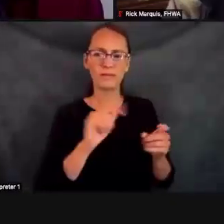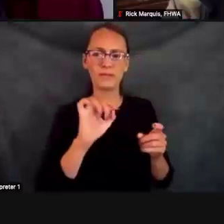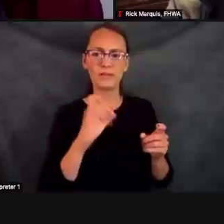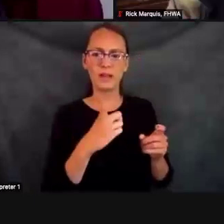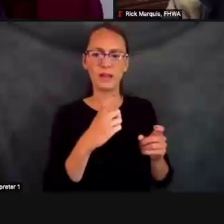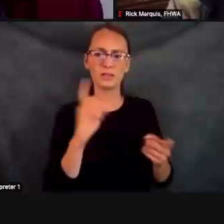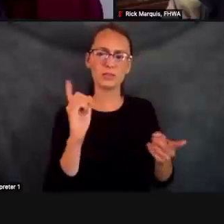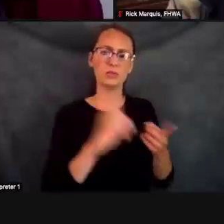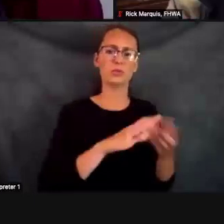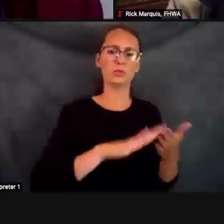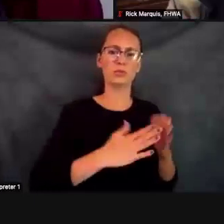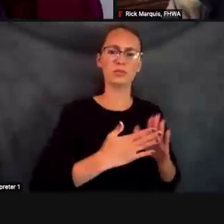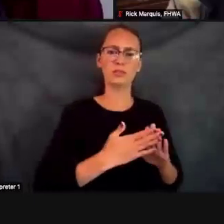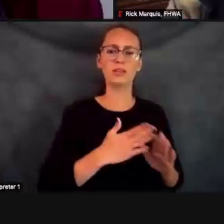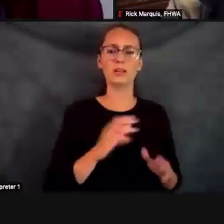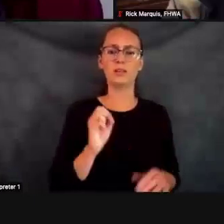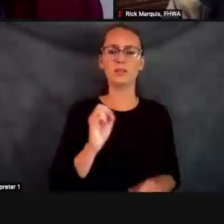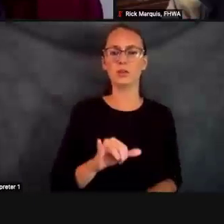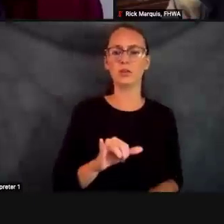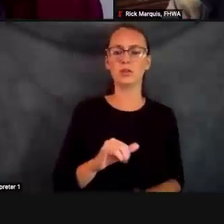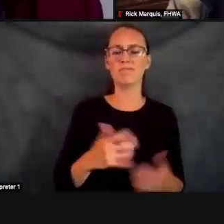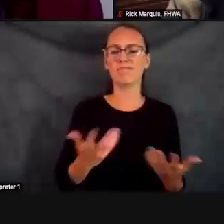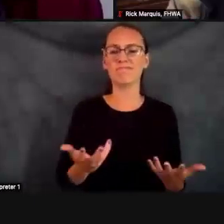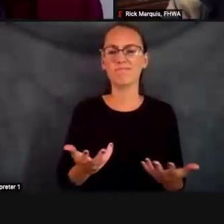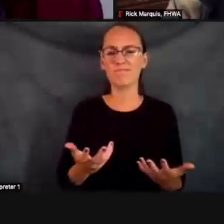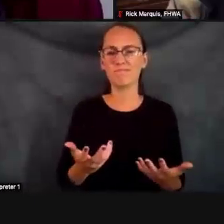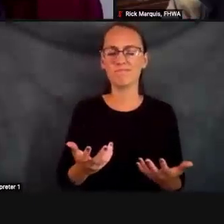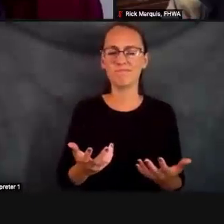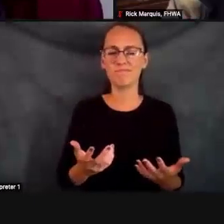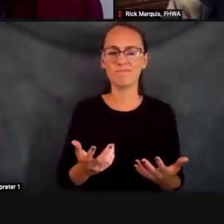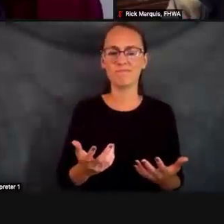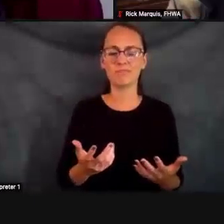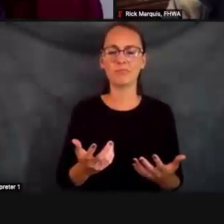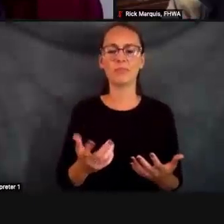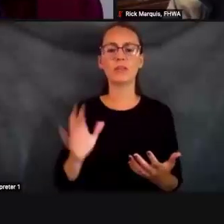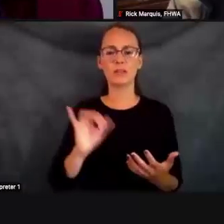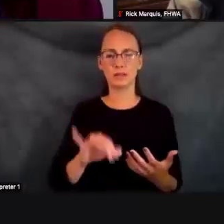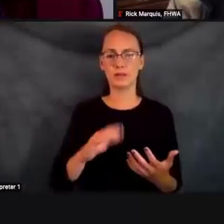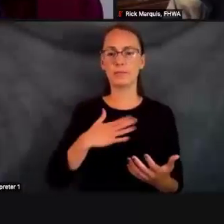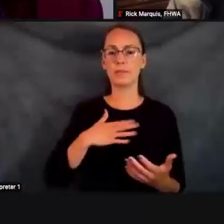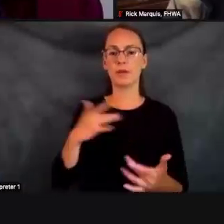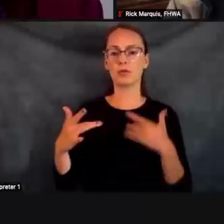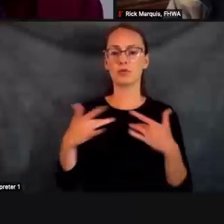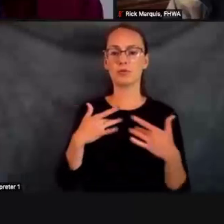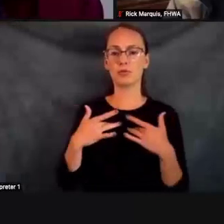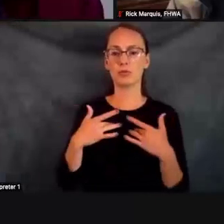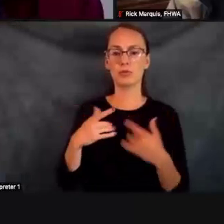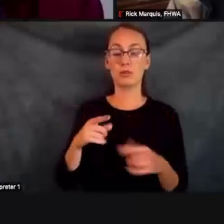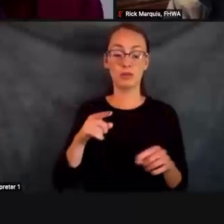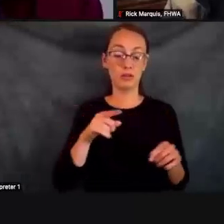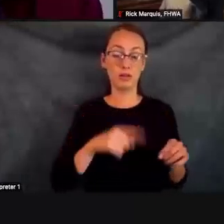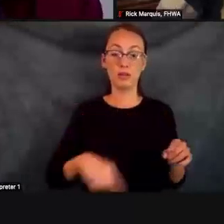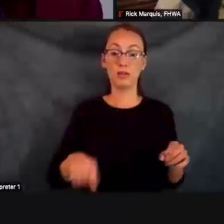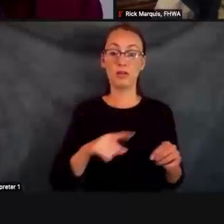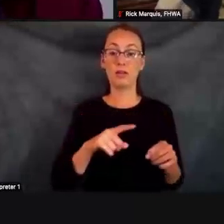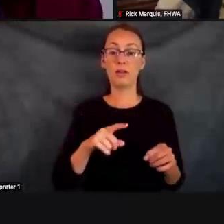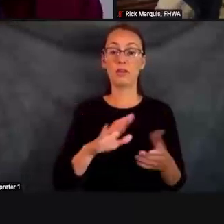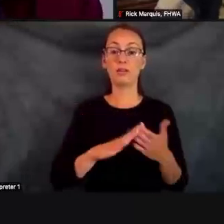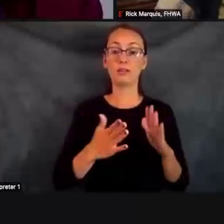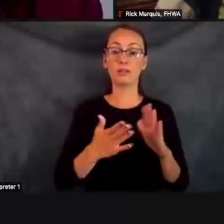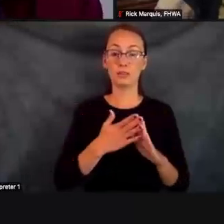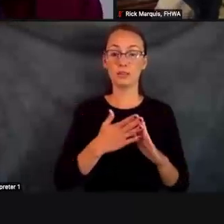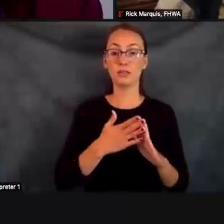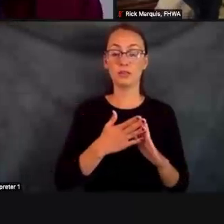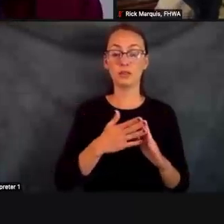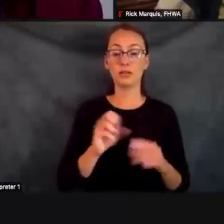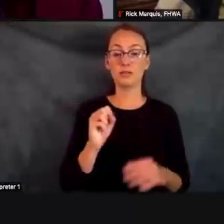Syracuse? Estas son mis preocupaciones. Comprendo que estas personas